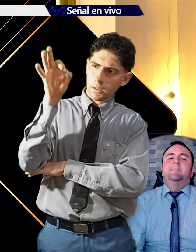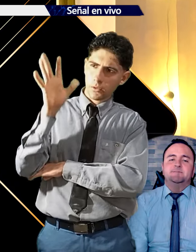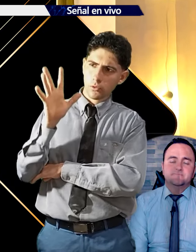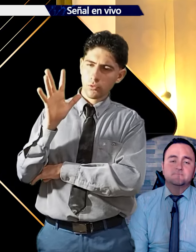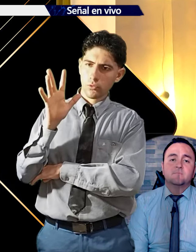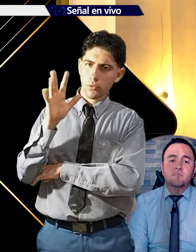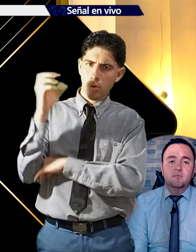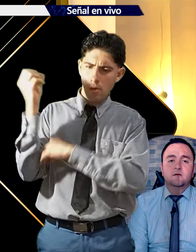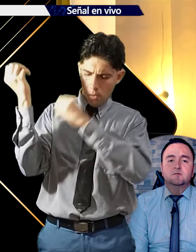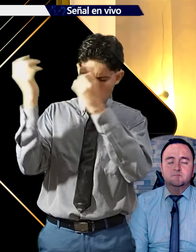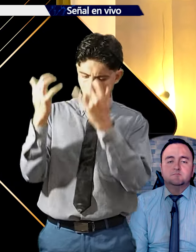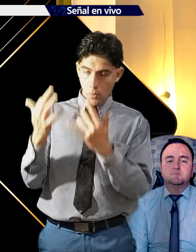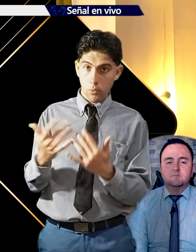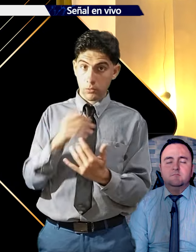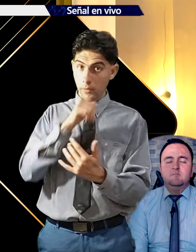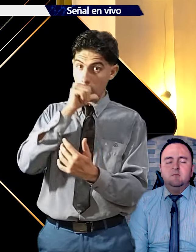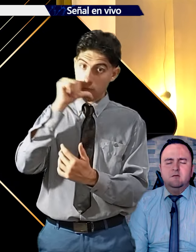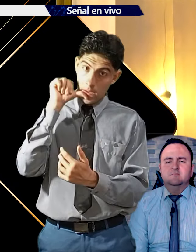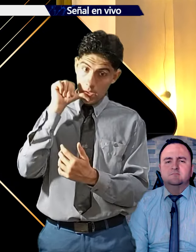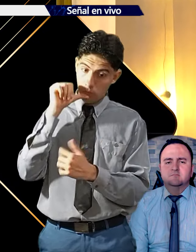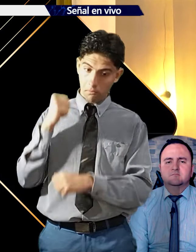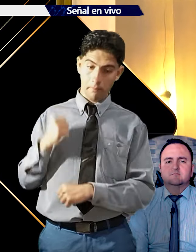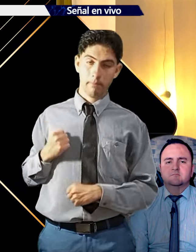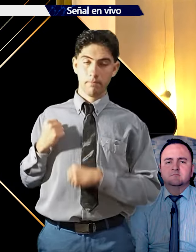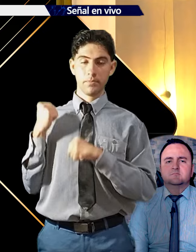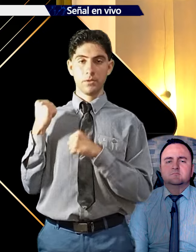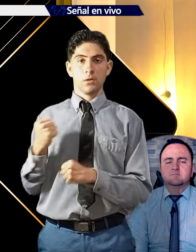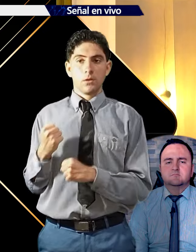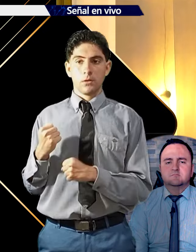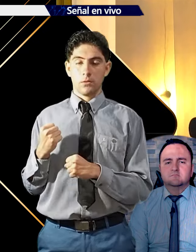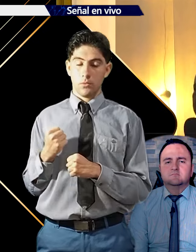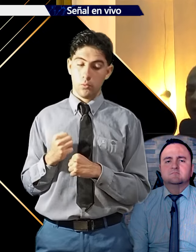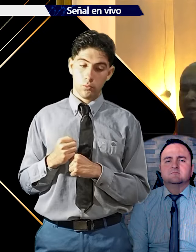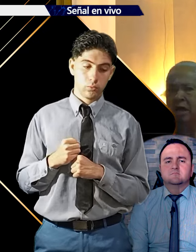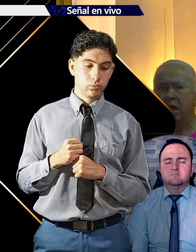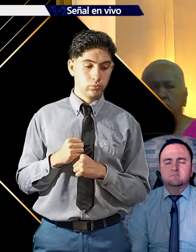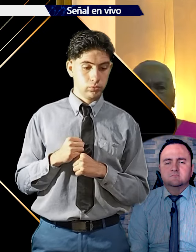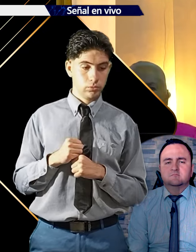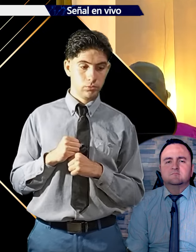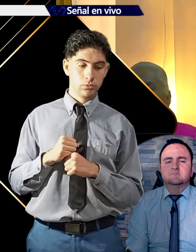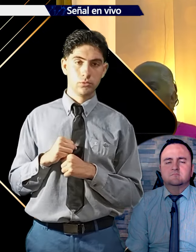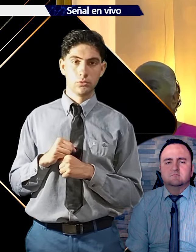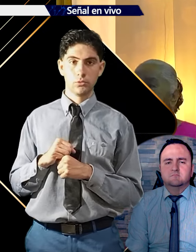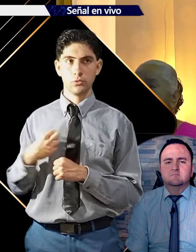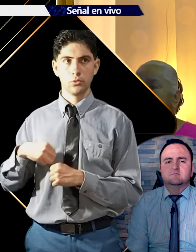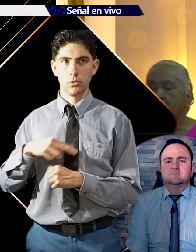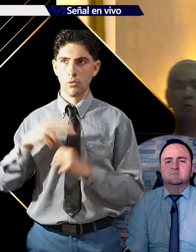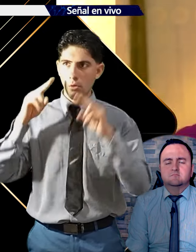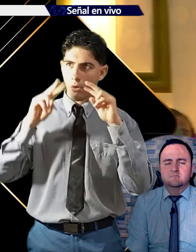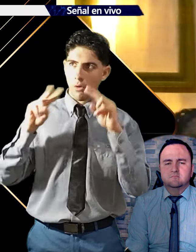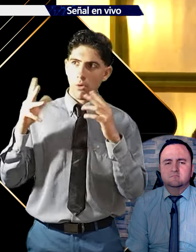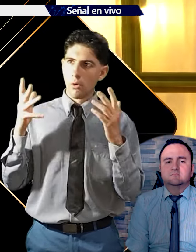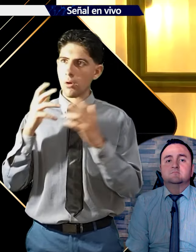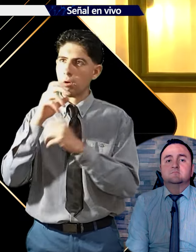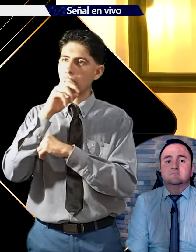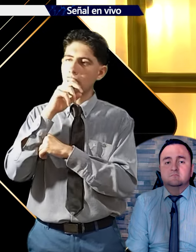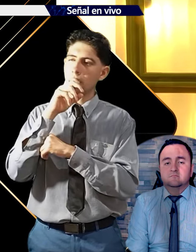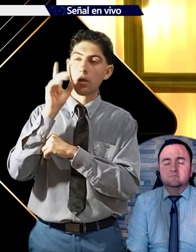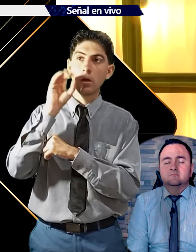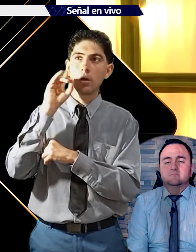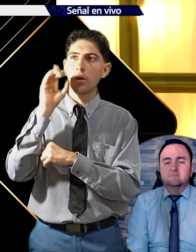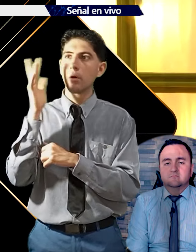en una expectativa, nuestro pastor va a llegar con unción, va a llegar con autoridad, nuestro pastor va a llegar, oh. Y